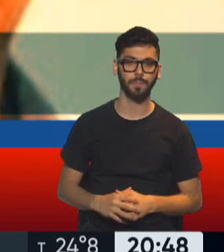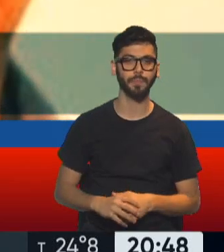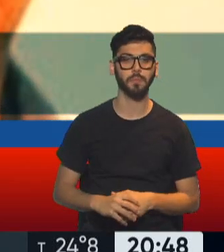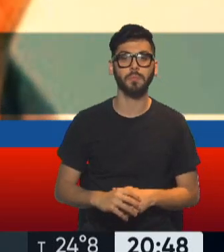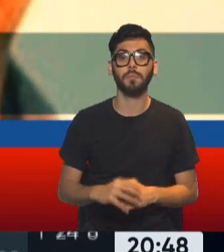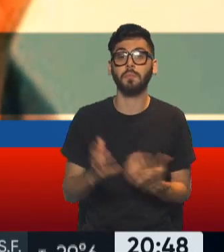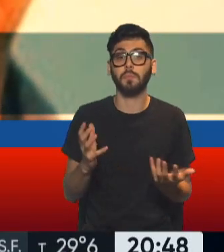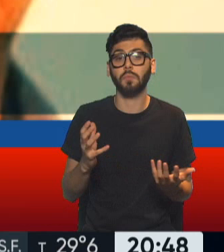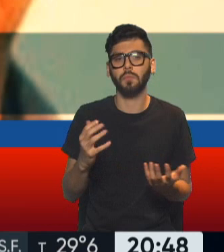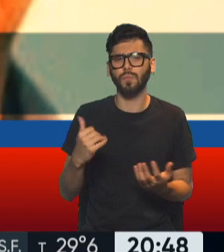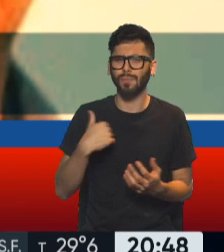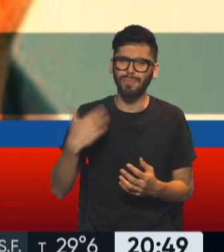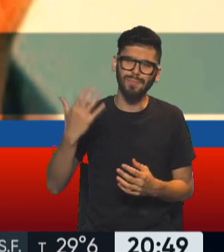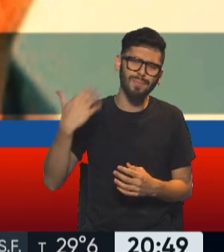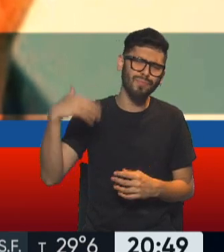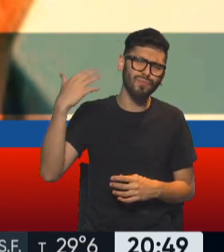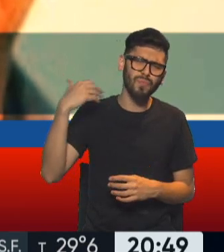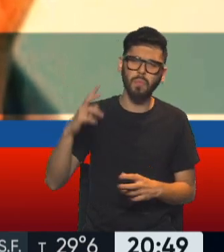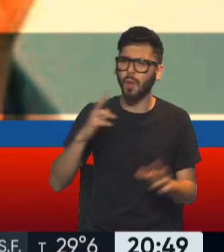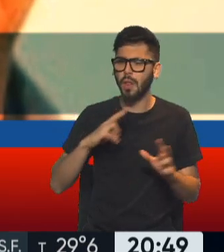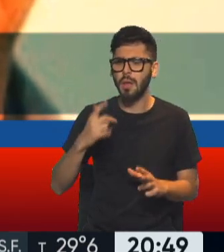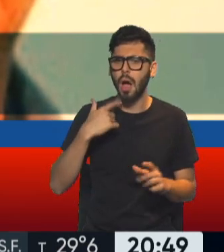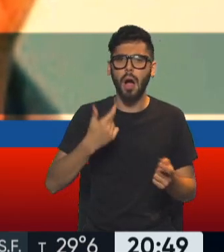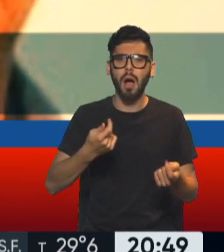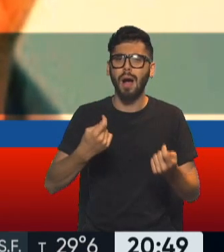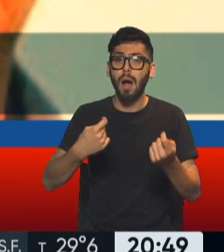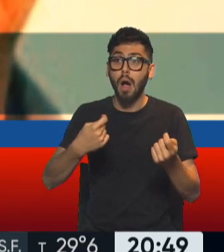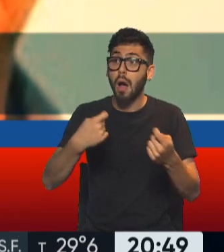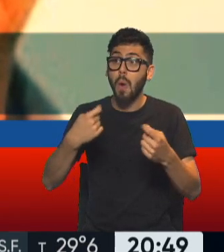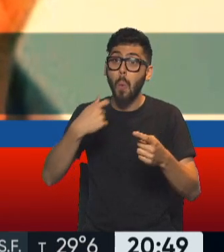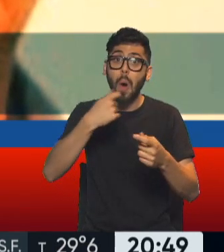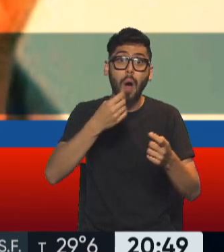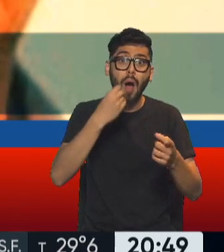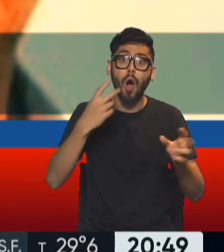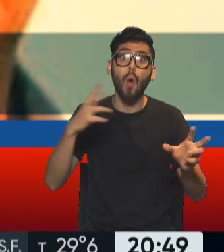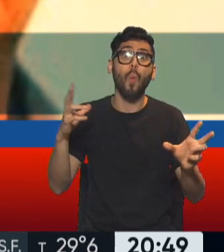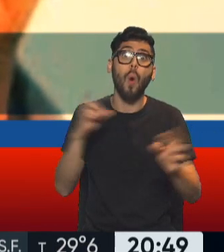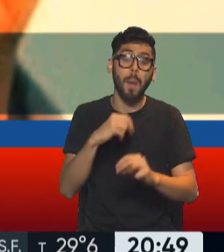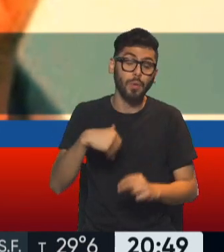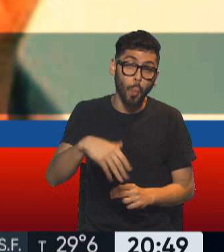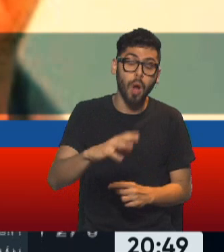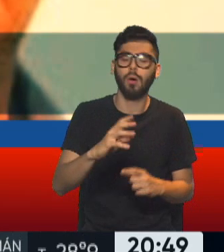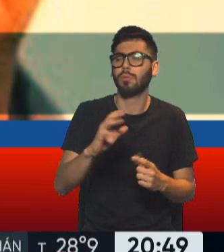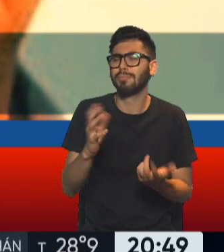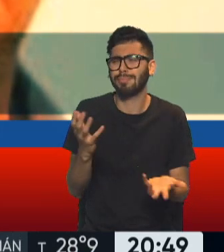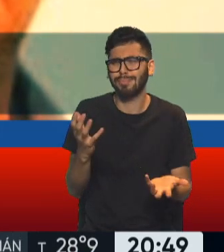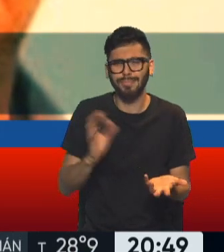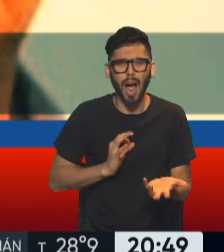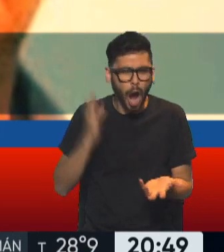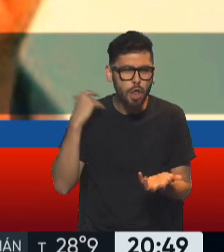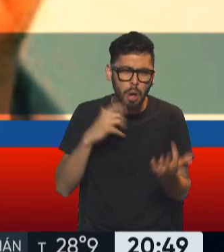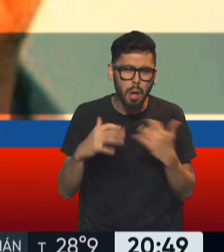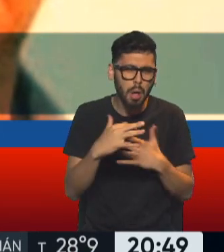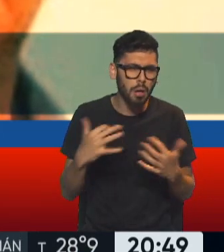¿Sabes el tanto que escucho esto de que va a haber desabastecimiento? Que la verdad, yo le